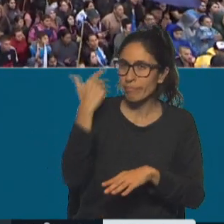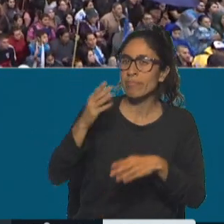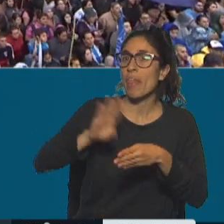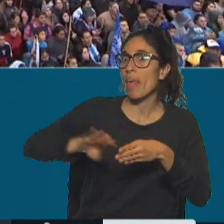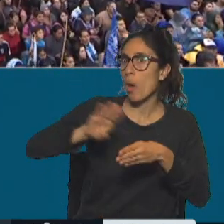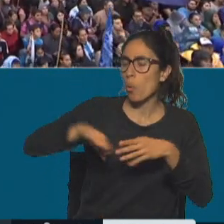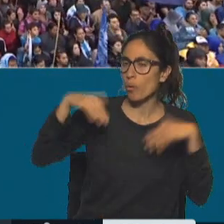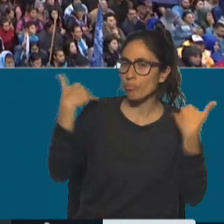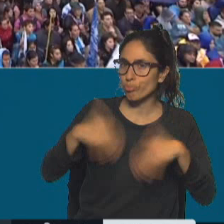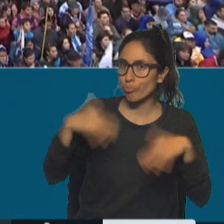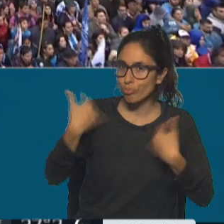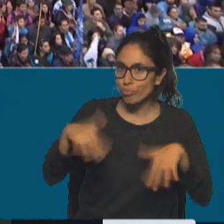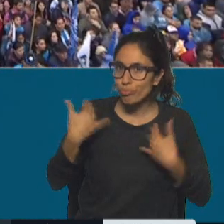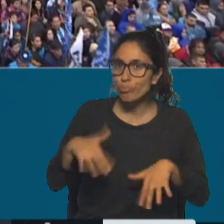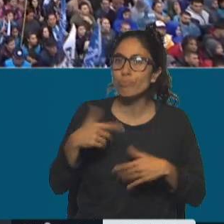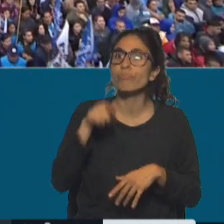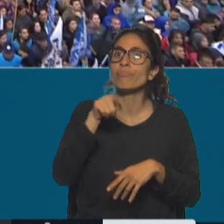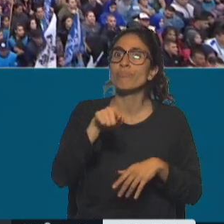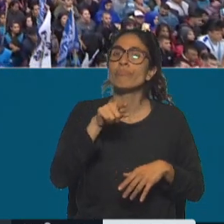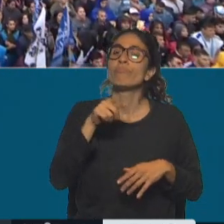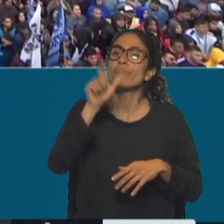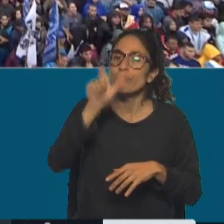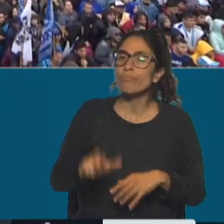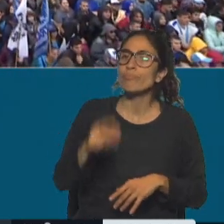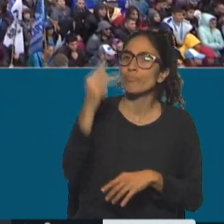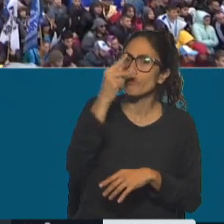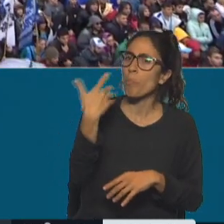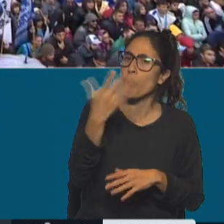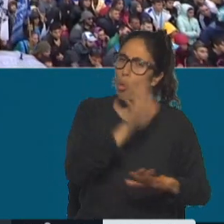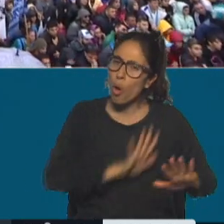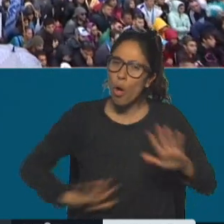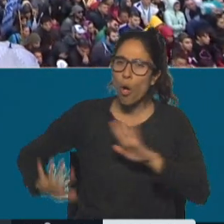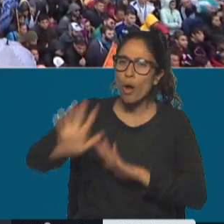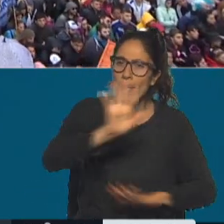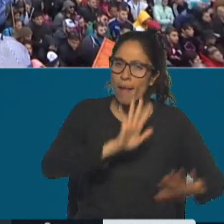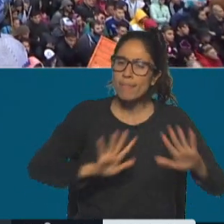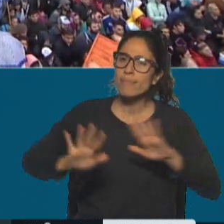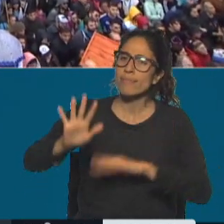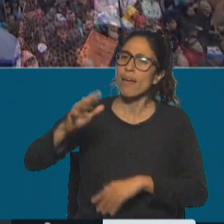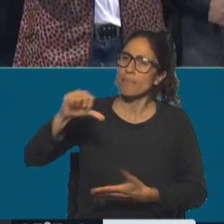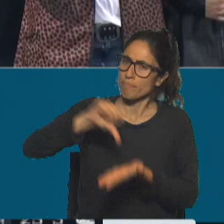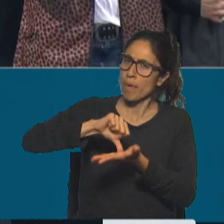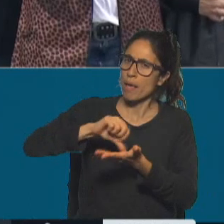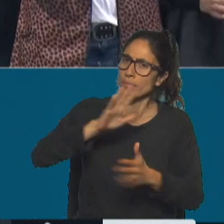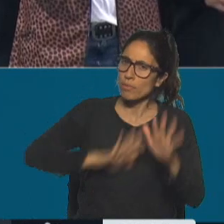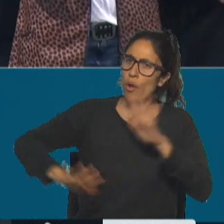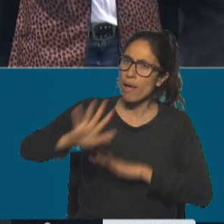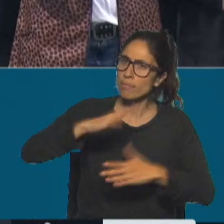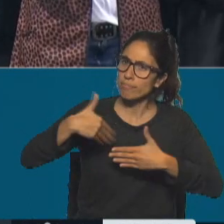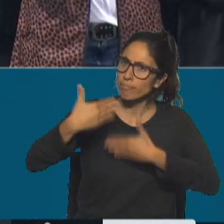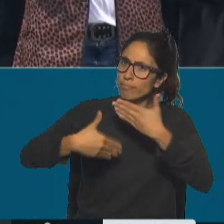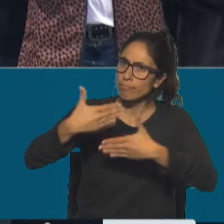expectativas y el debate, sobre todo, que involucra a la política. Aquí estamos 20 años después discutiendo varias cuestiones